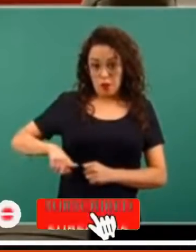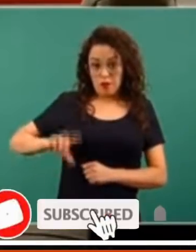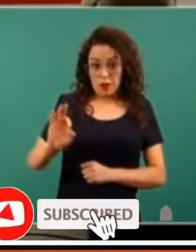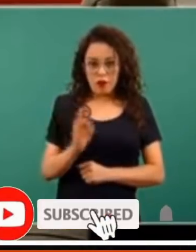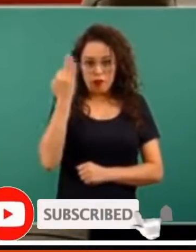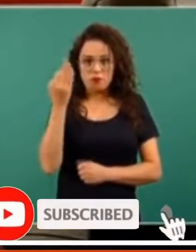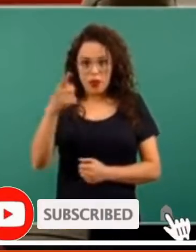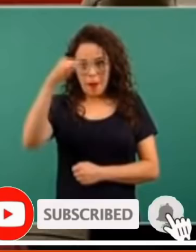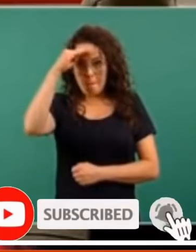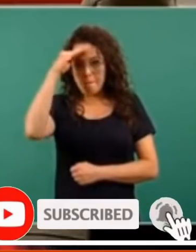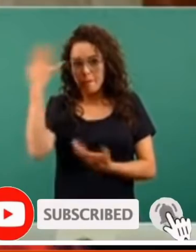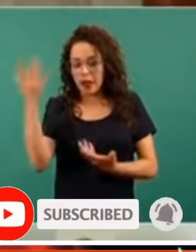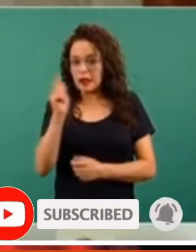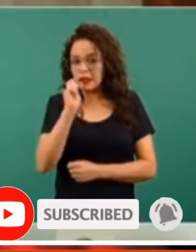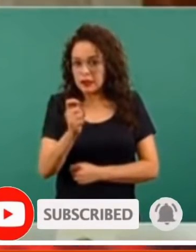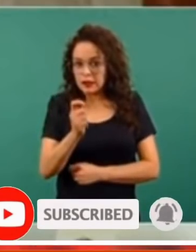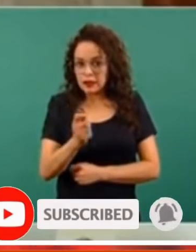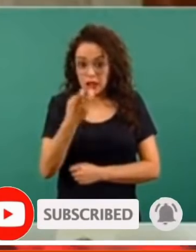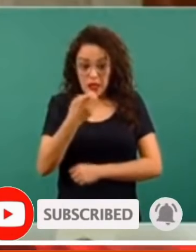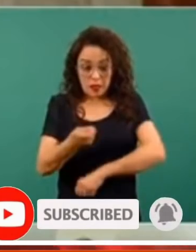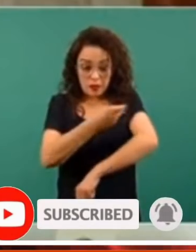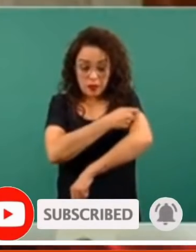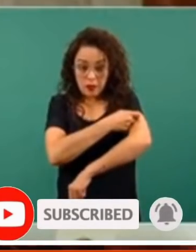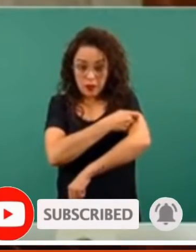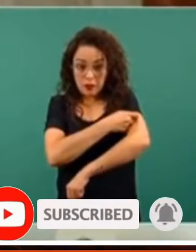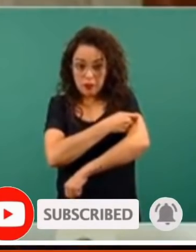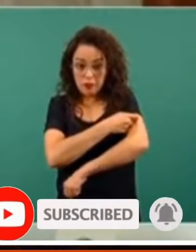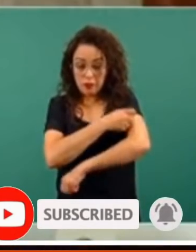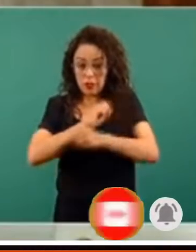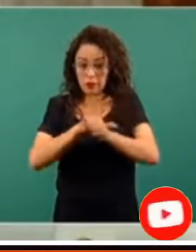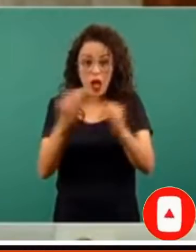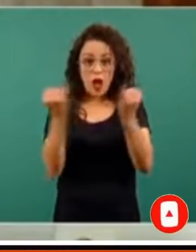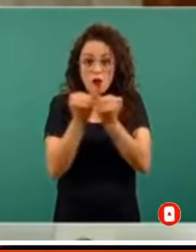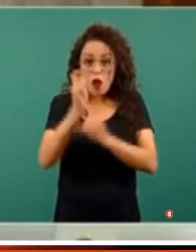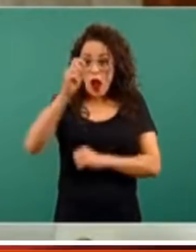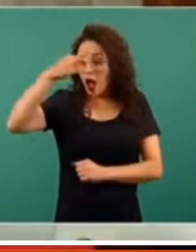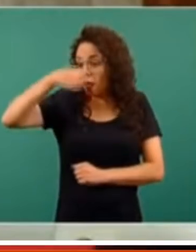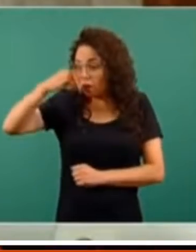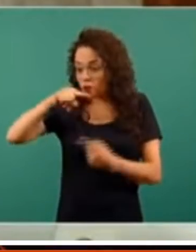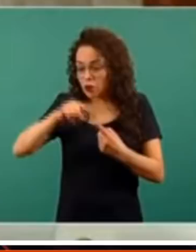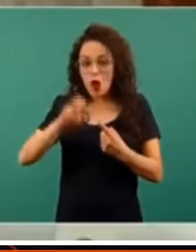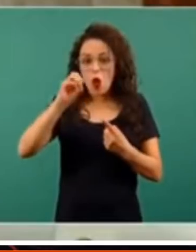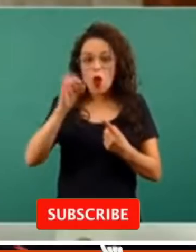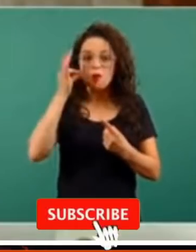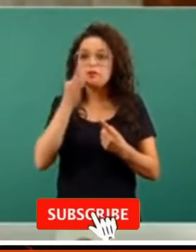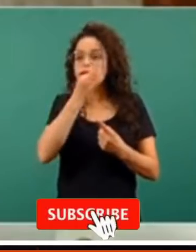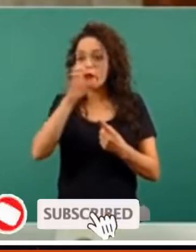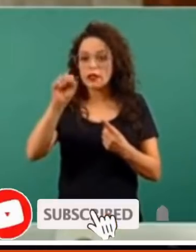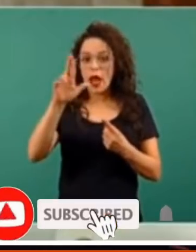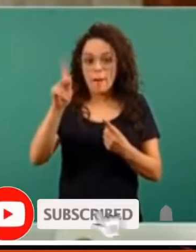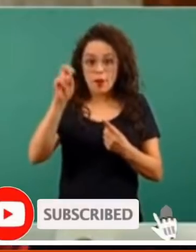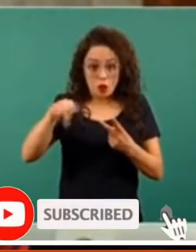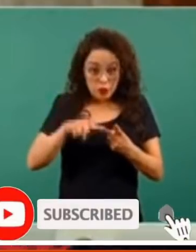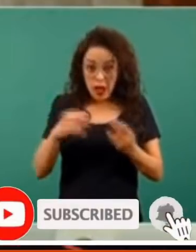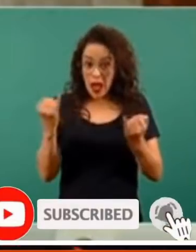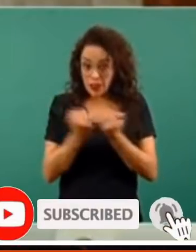Si esta vacuna del COVID-19 se va a convertir como de la influenza o la del sarampión o de alguna otra enfermedad que, bueno, ha padecido la